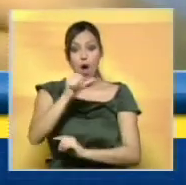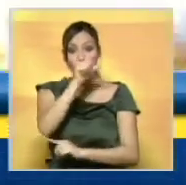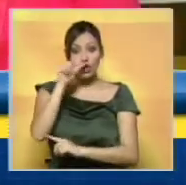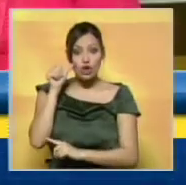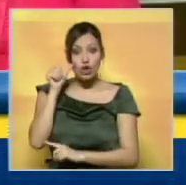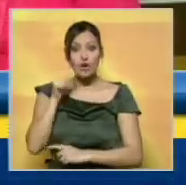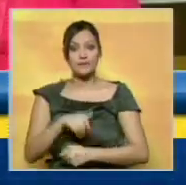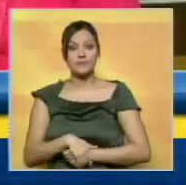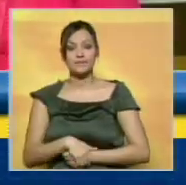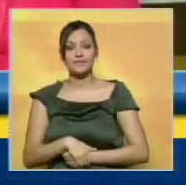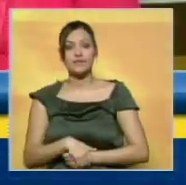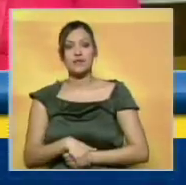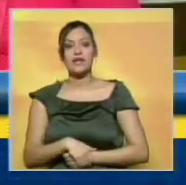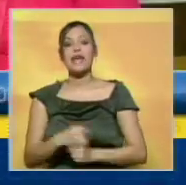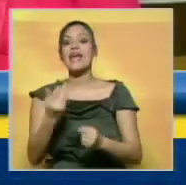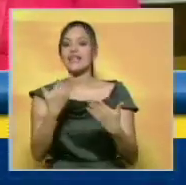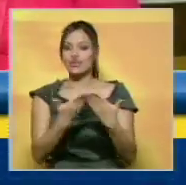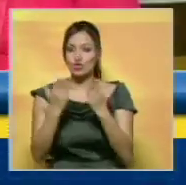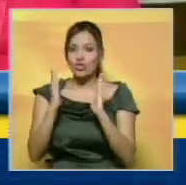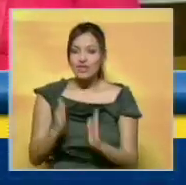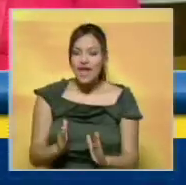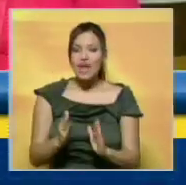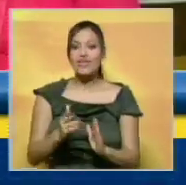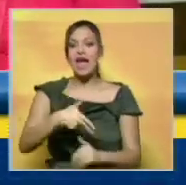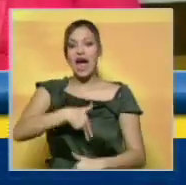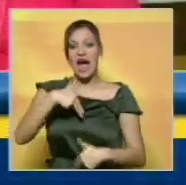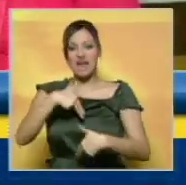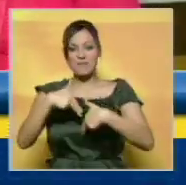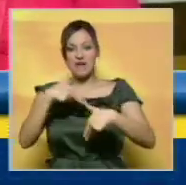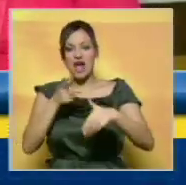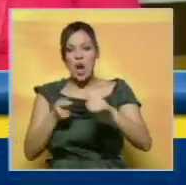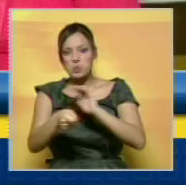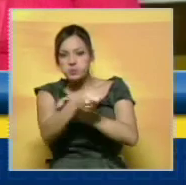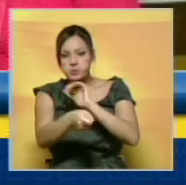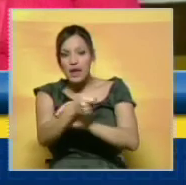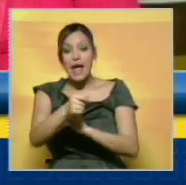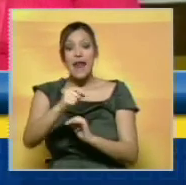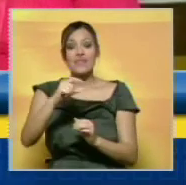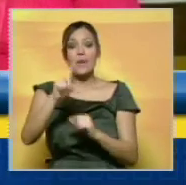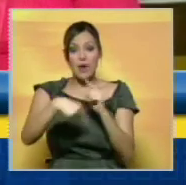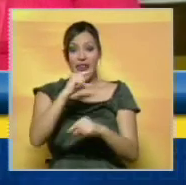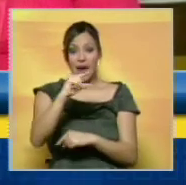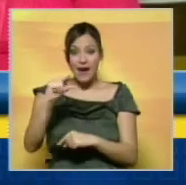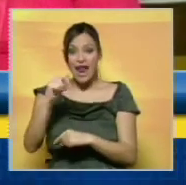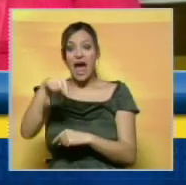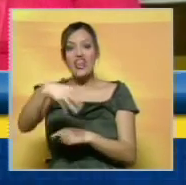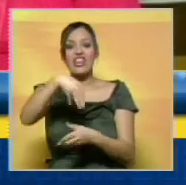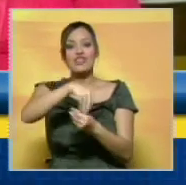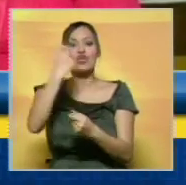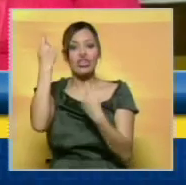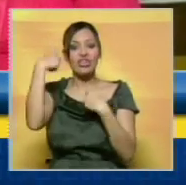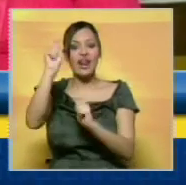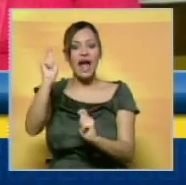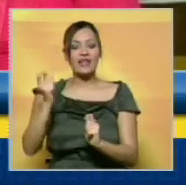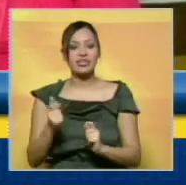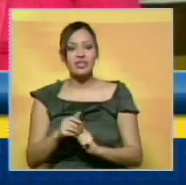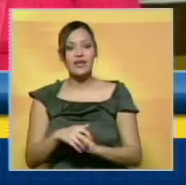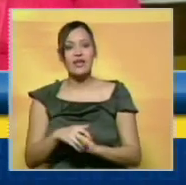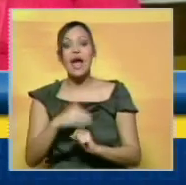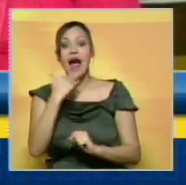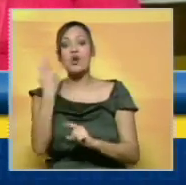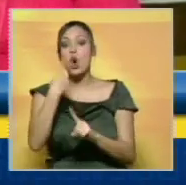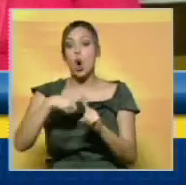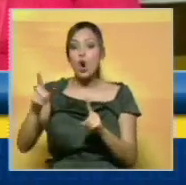drogas. La pasaron entre varios estudiantes, unos pasaron las armas, otros las balas, aquí adentro después trataron de dárselos